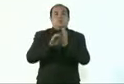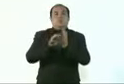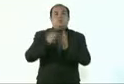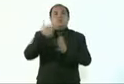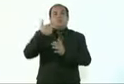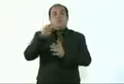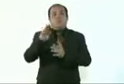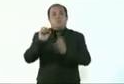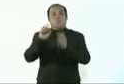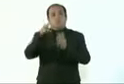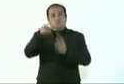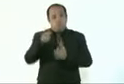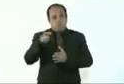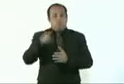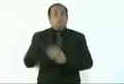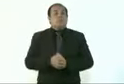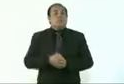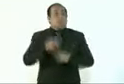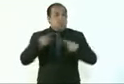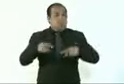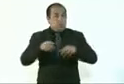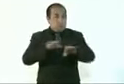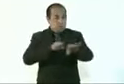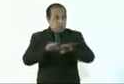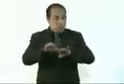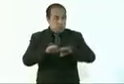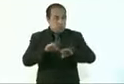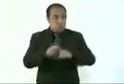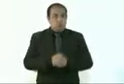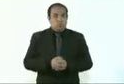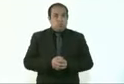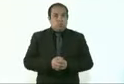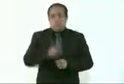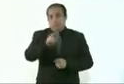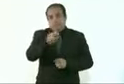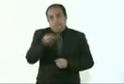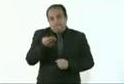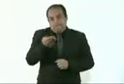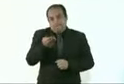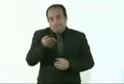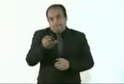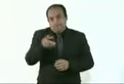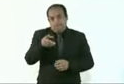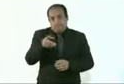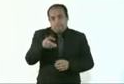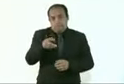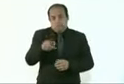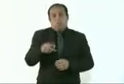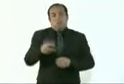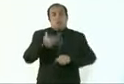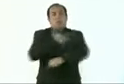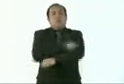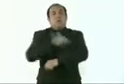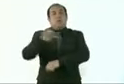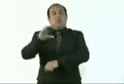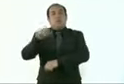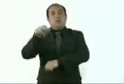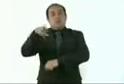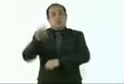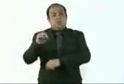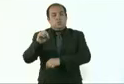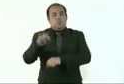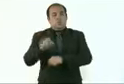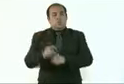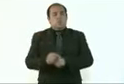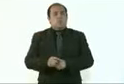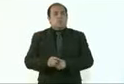vacunacion.cdmx.gov.mx. Y las personas que trabajan pero que no recibieron la vacuna CanSino, de cualquier nivel,